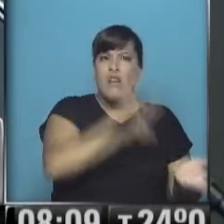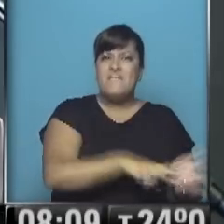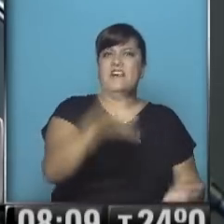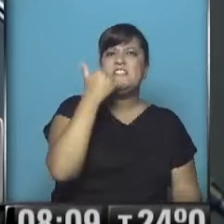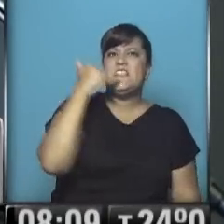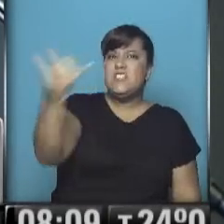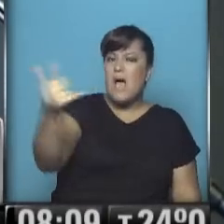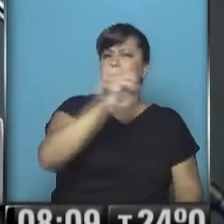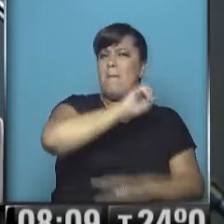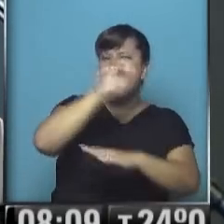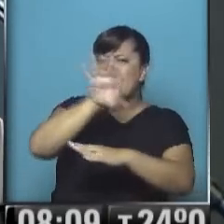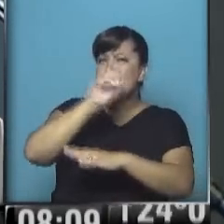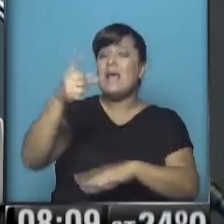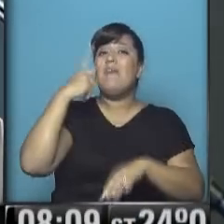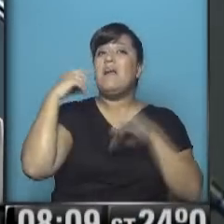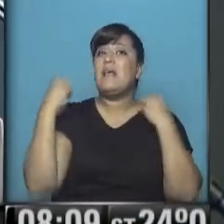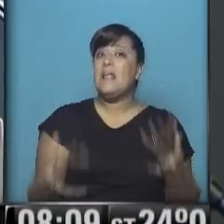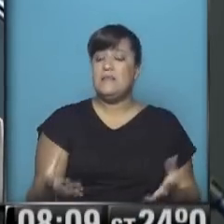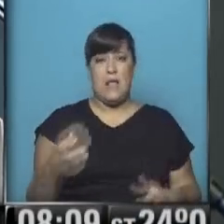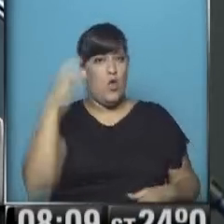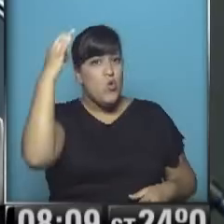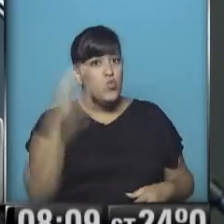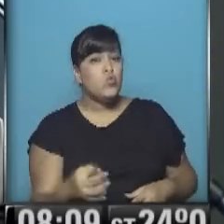y mensaje de texto para saber cómo se encontraba. A las